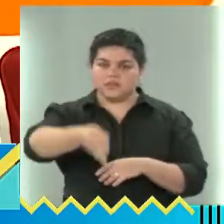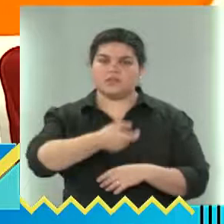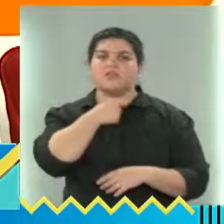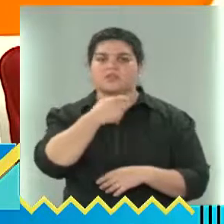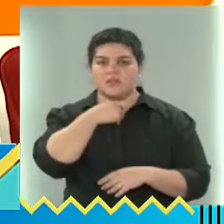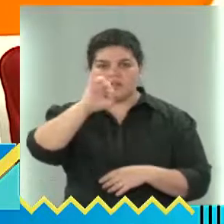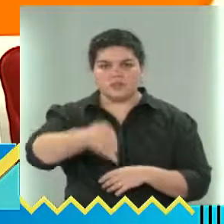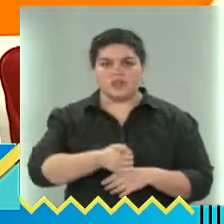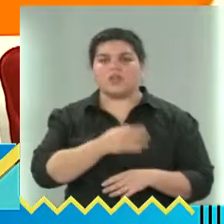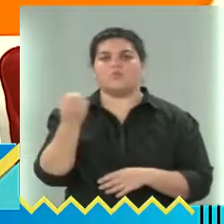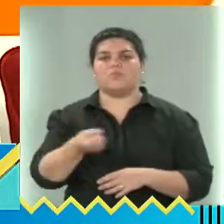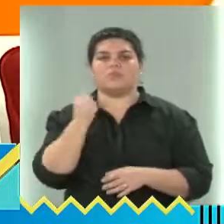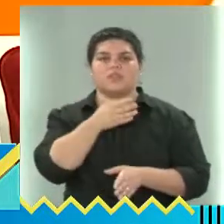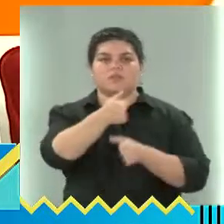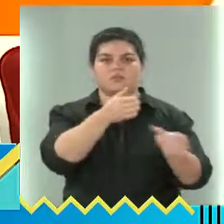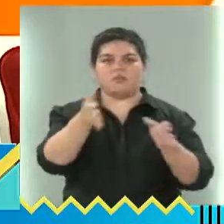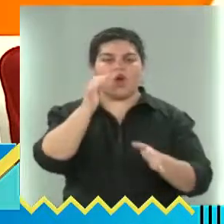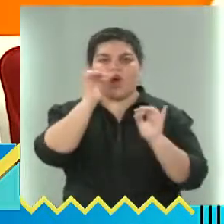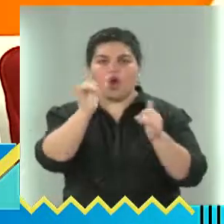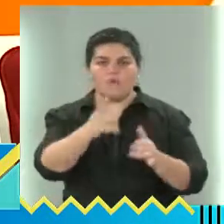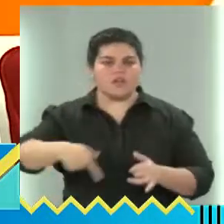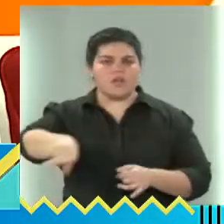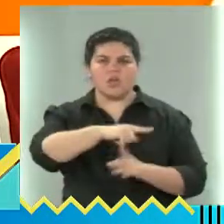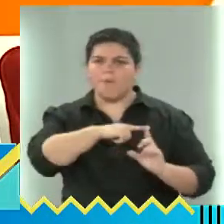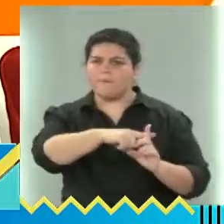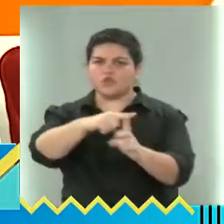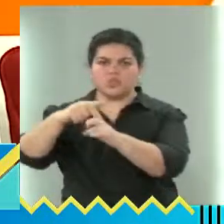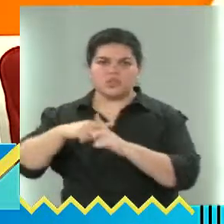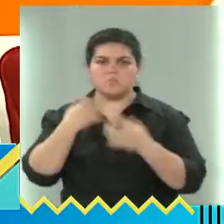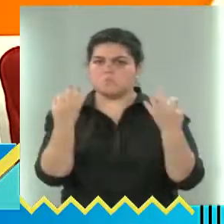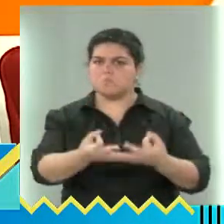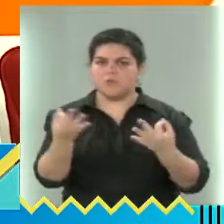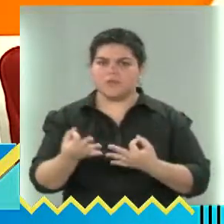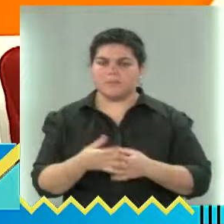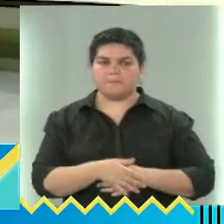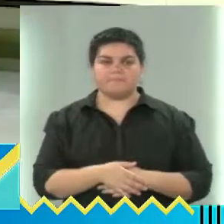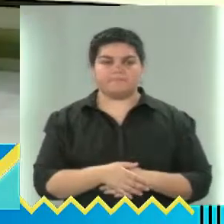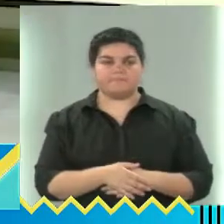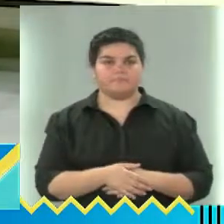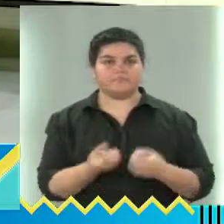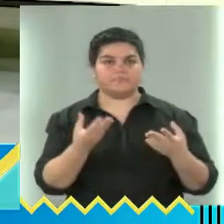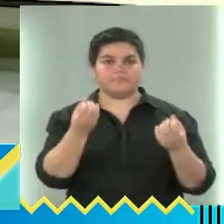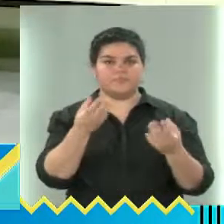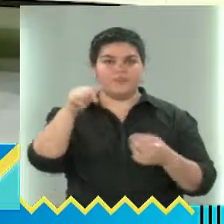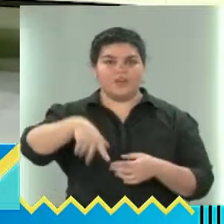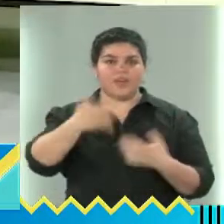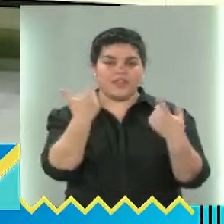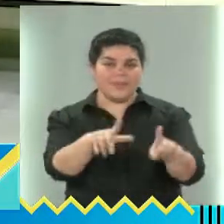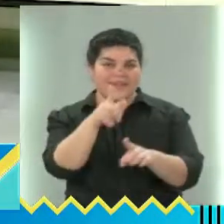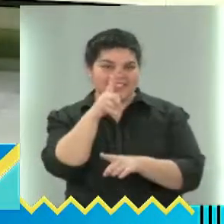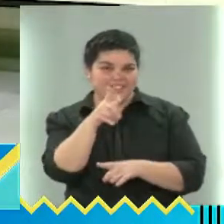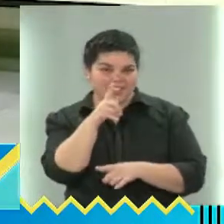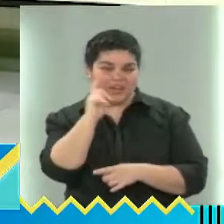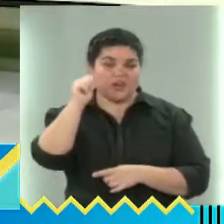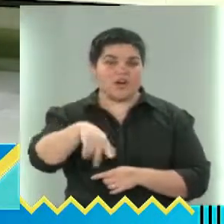la comunidad, sobre todo la de los jóvenes, la respuesta favorable que hay ante la donación de sangre. Bien, estamos en Distintos Parecidos y hoy